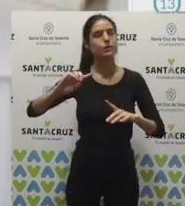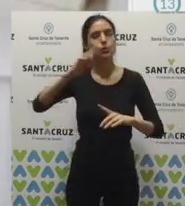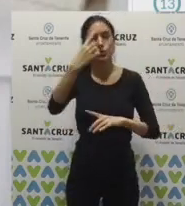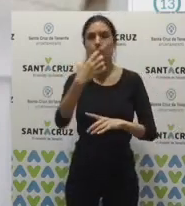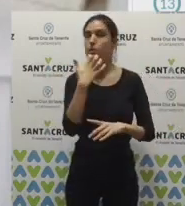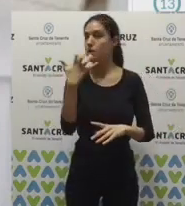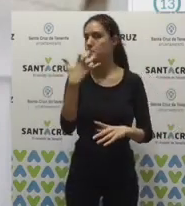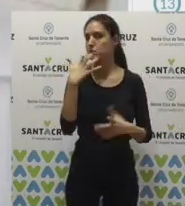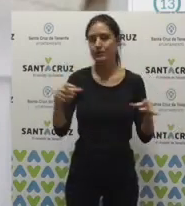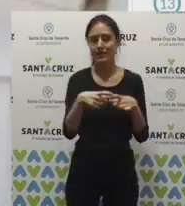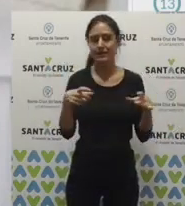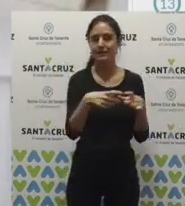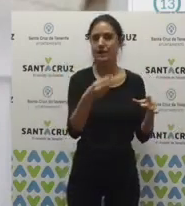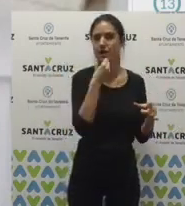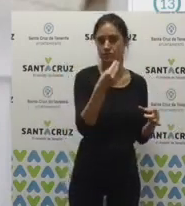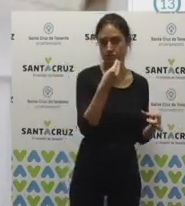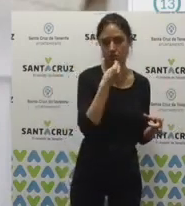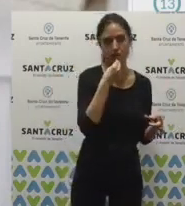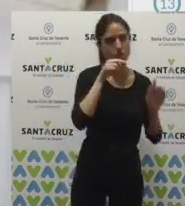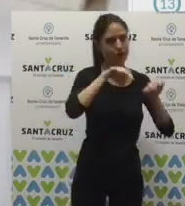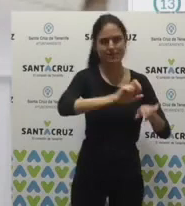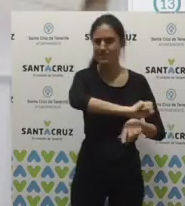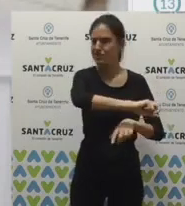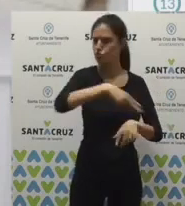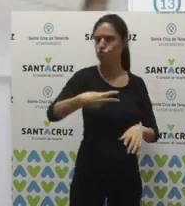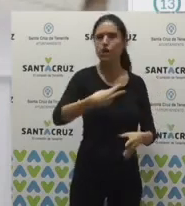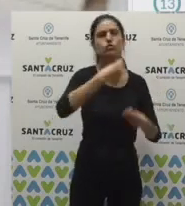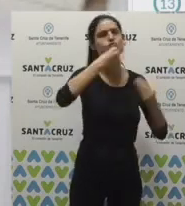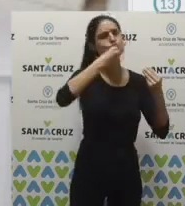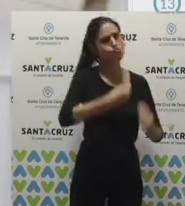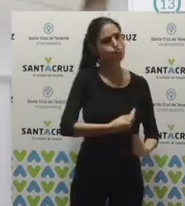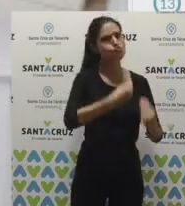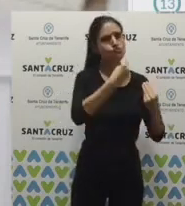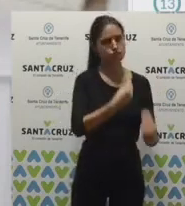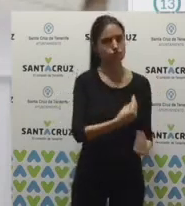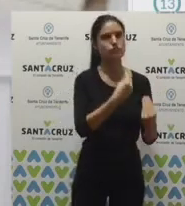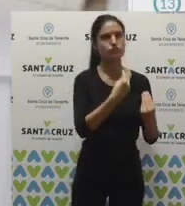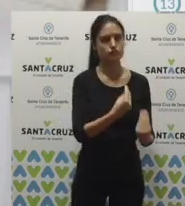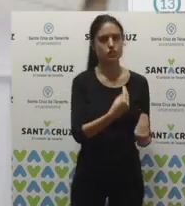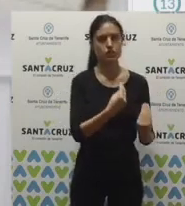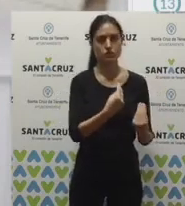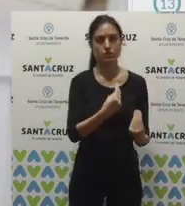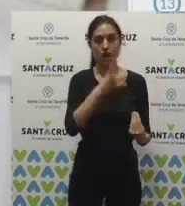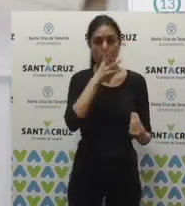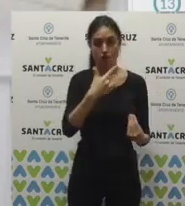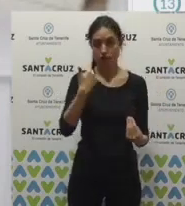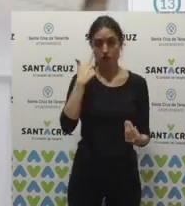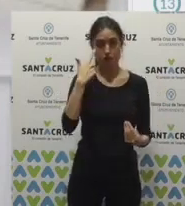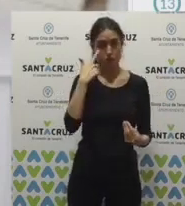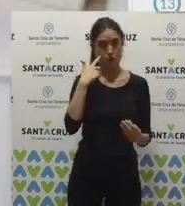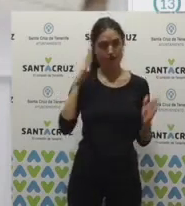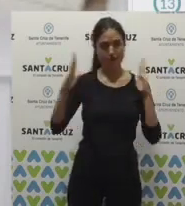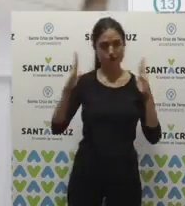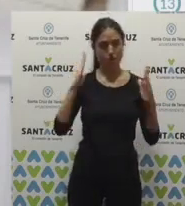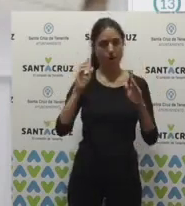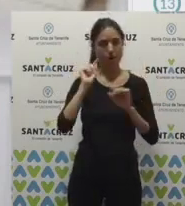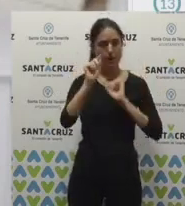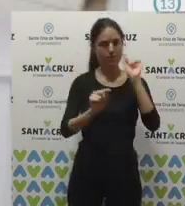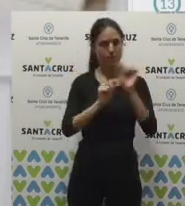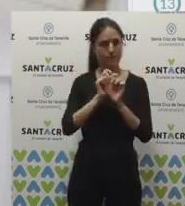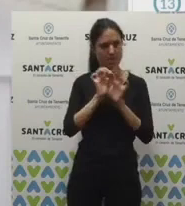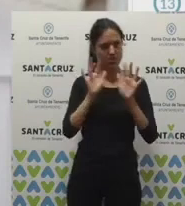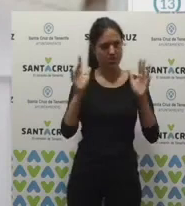creo que ha dado un resultado bastante aceptable en esta época de pandemia y hemos conseguido